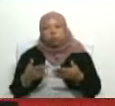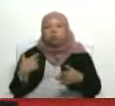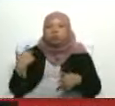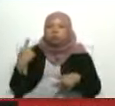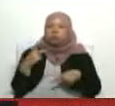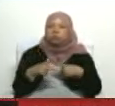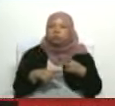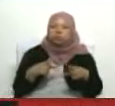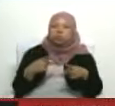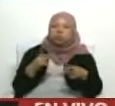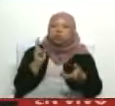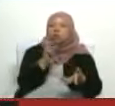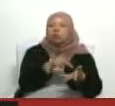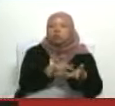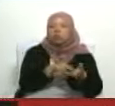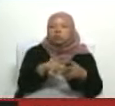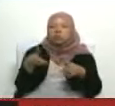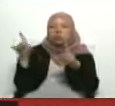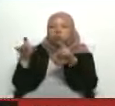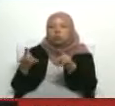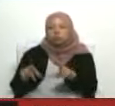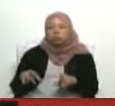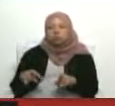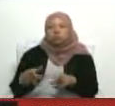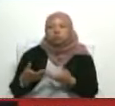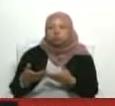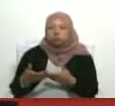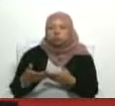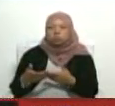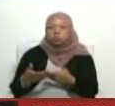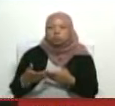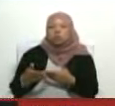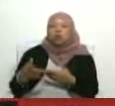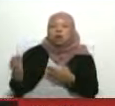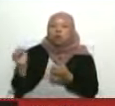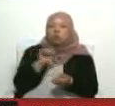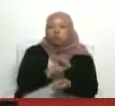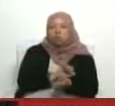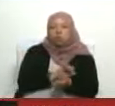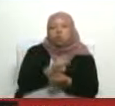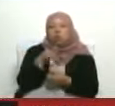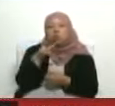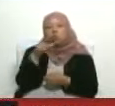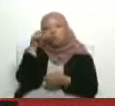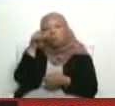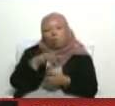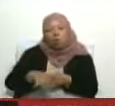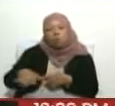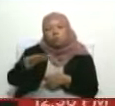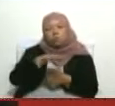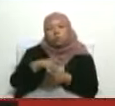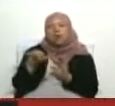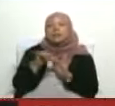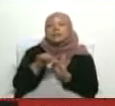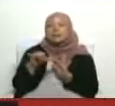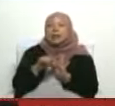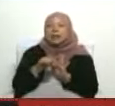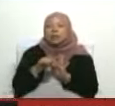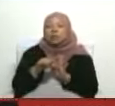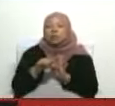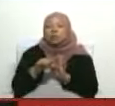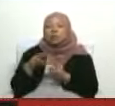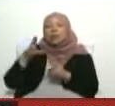secuencial lo que pretendía realizar. Él fue detenido en una zona rural cerca de la frontera